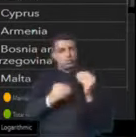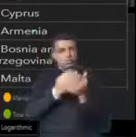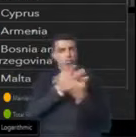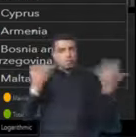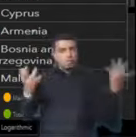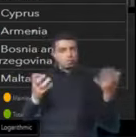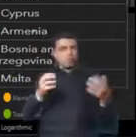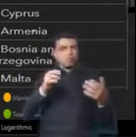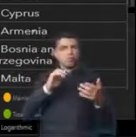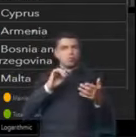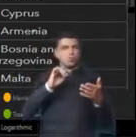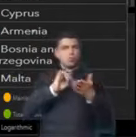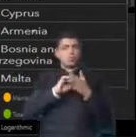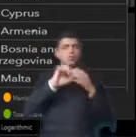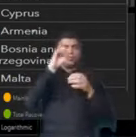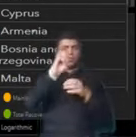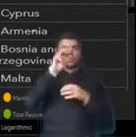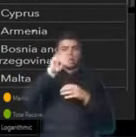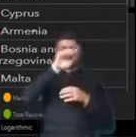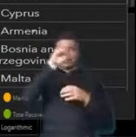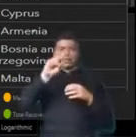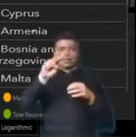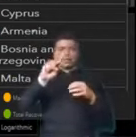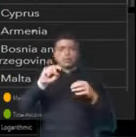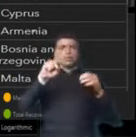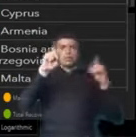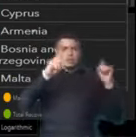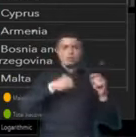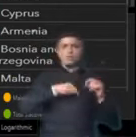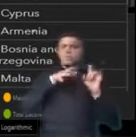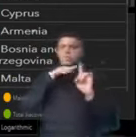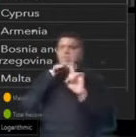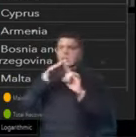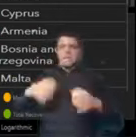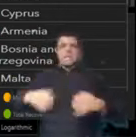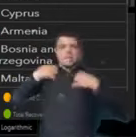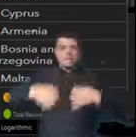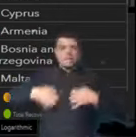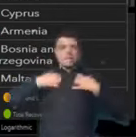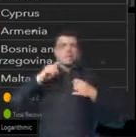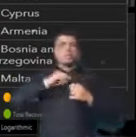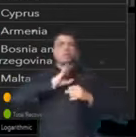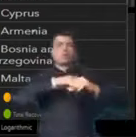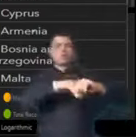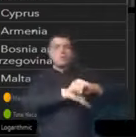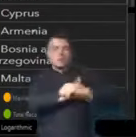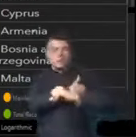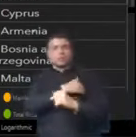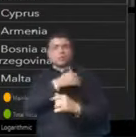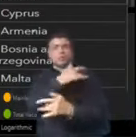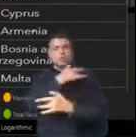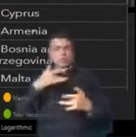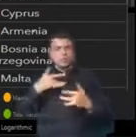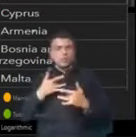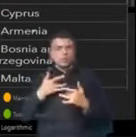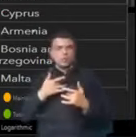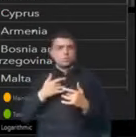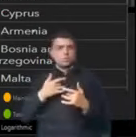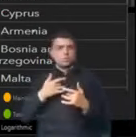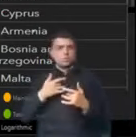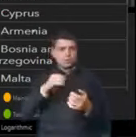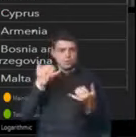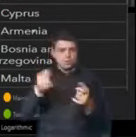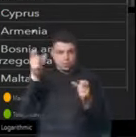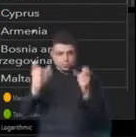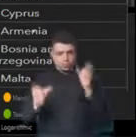OMS y con algo de pánico que han tenido los ministros de salud De hecho, incluso una persona que yo admiro muchísimo, que es